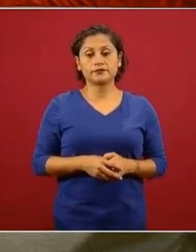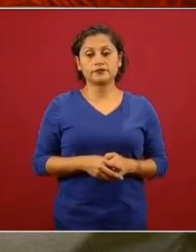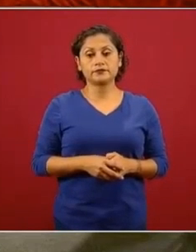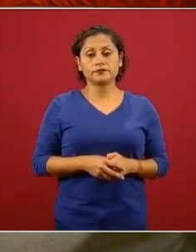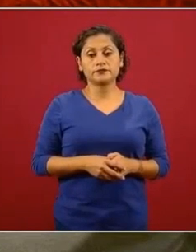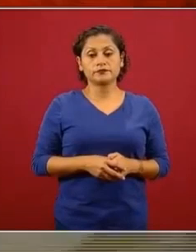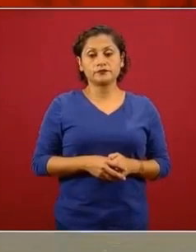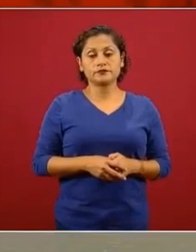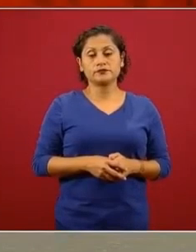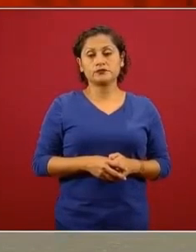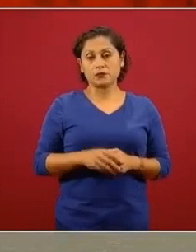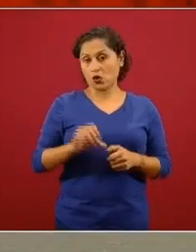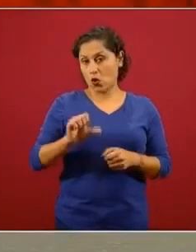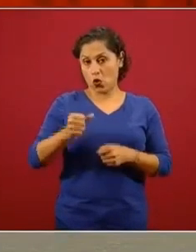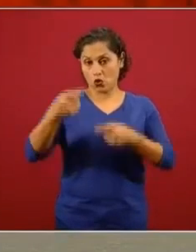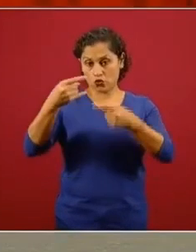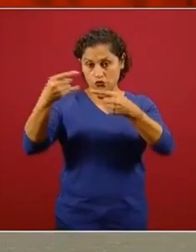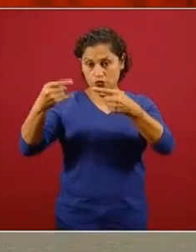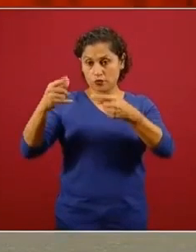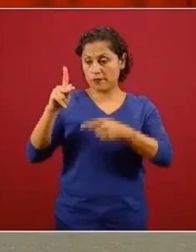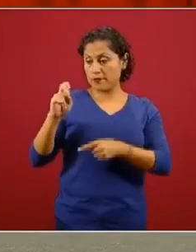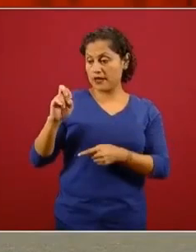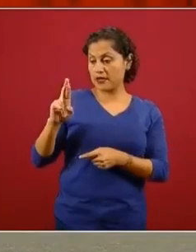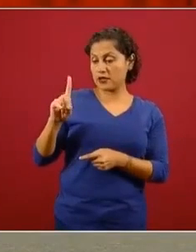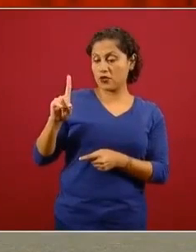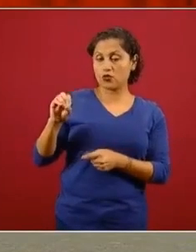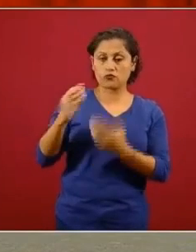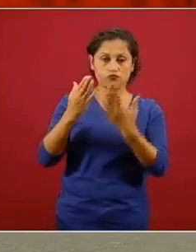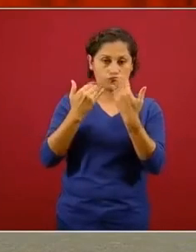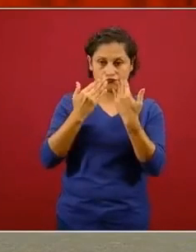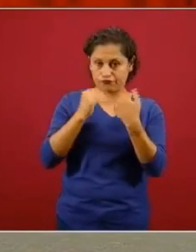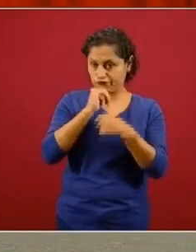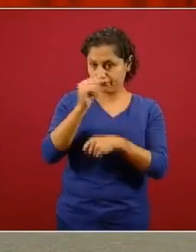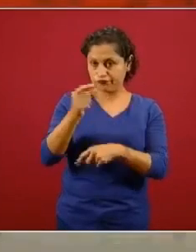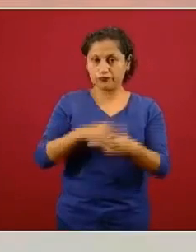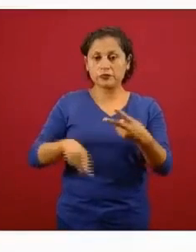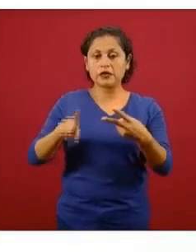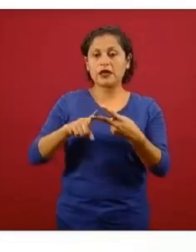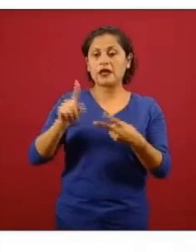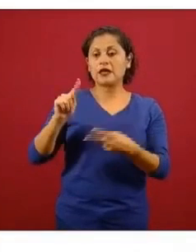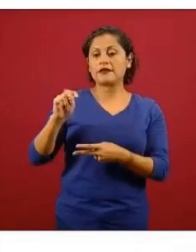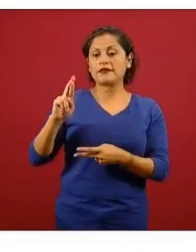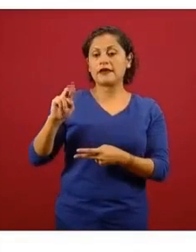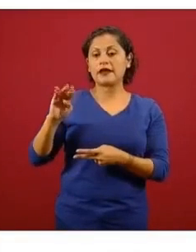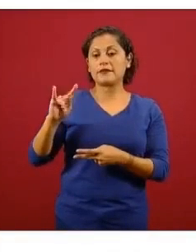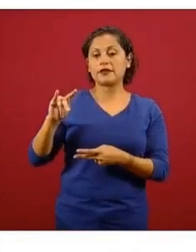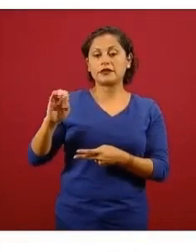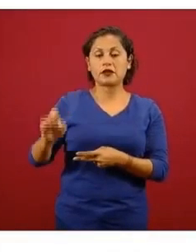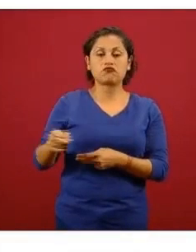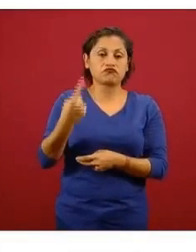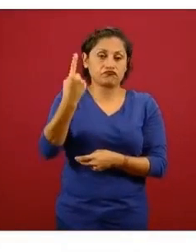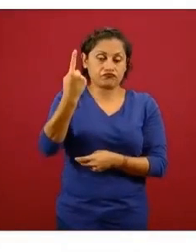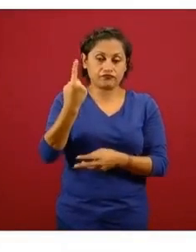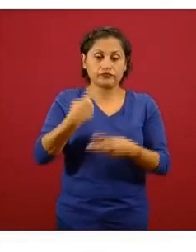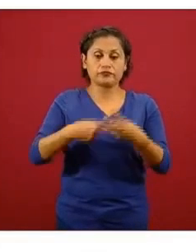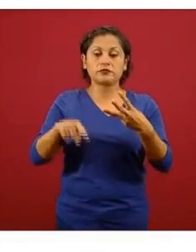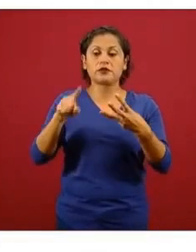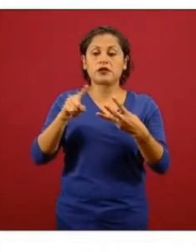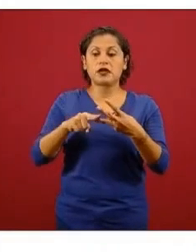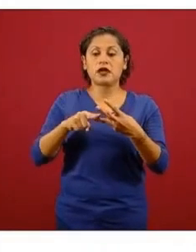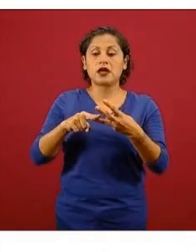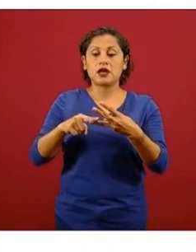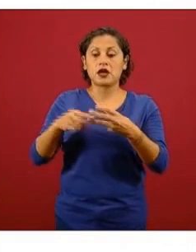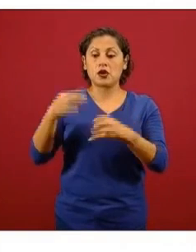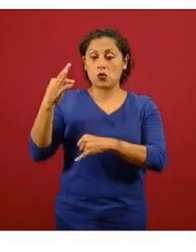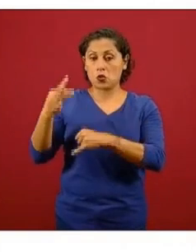Los demás datos en el periodo, no aplica periodo, número de trámites es un trámite, y cuando esté todo eso listo, estamos